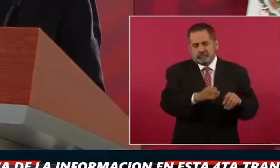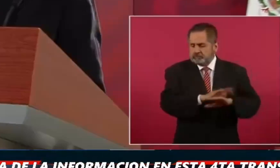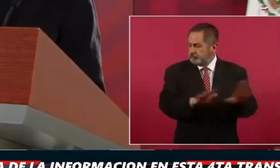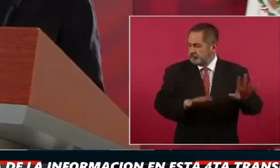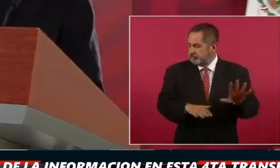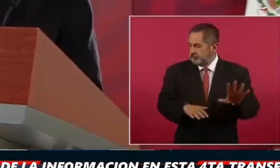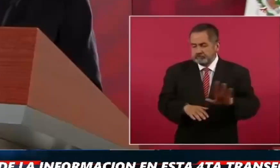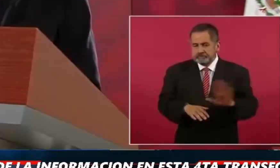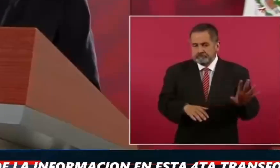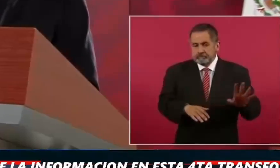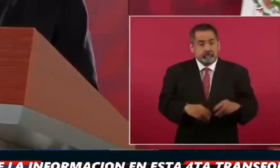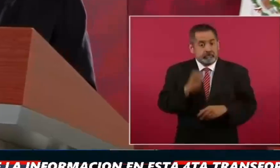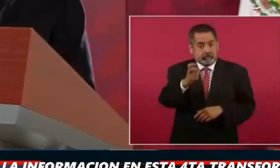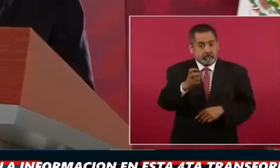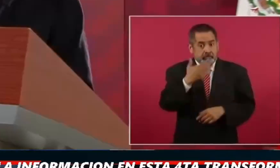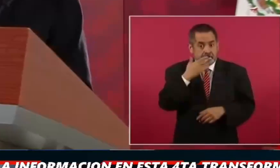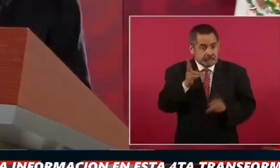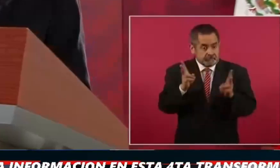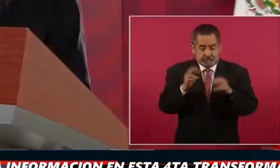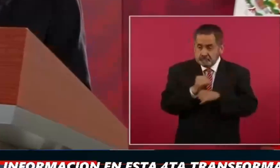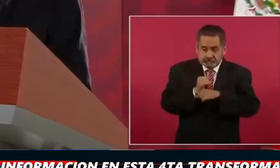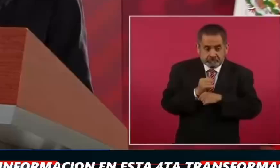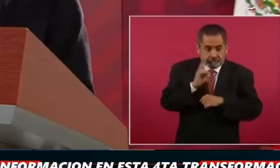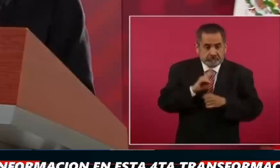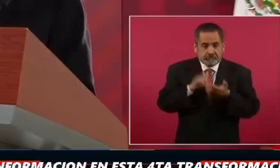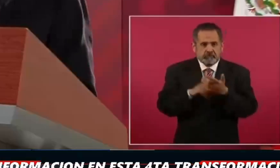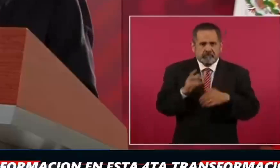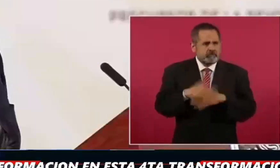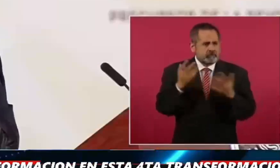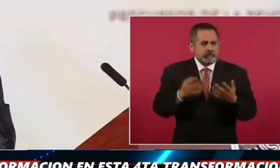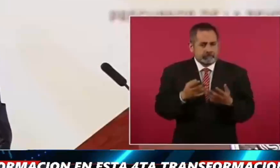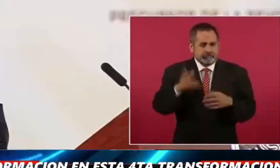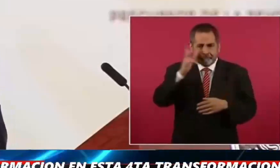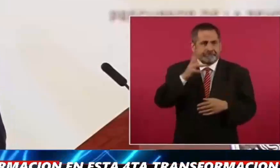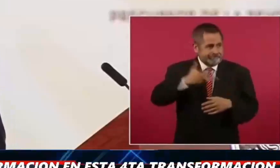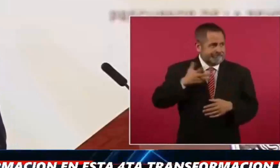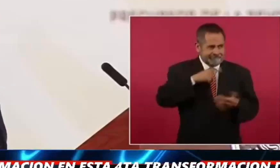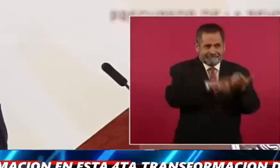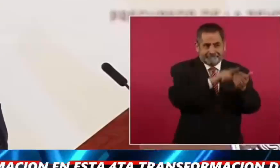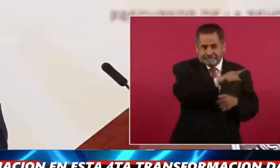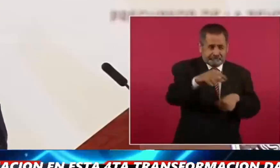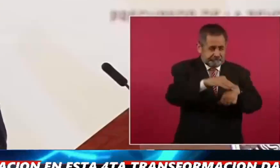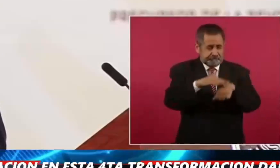Y este es un buen tema de investigación, porque ahí están todos los actores